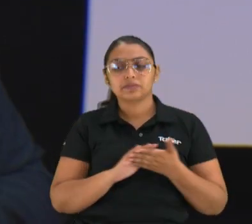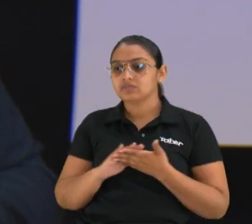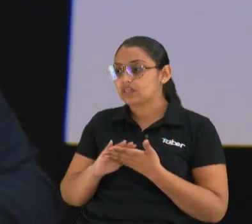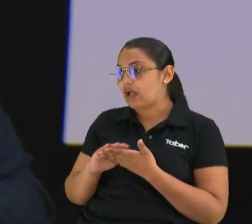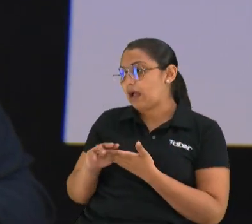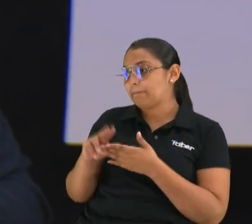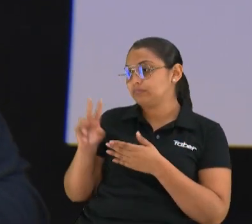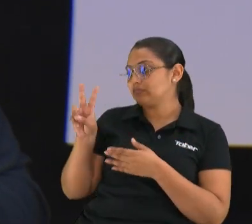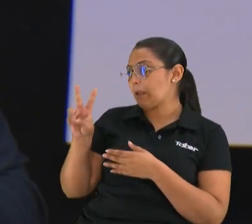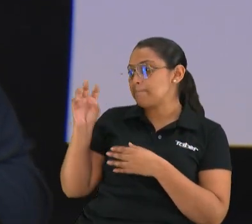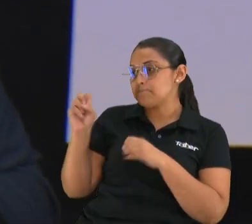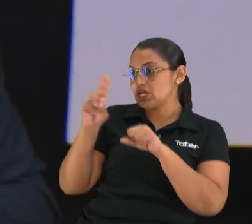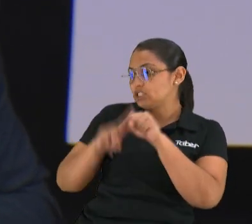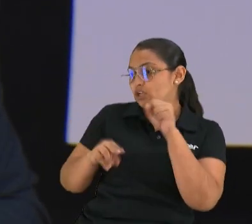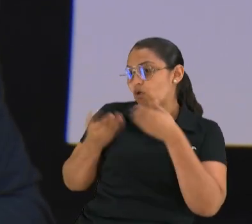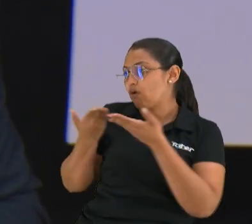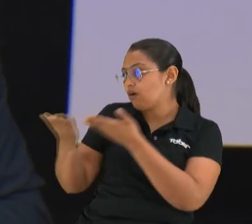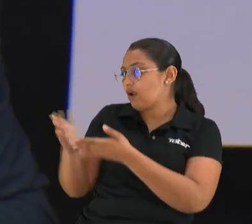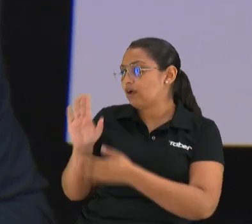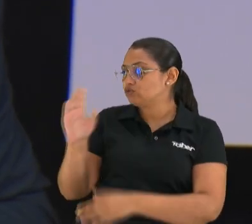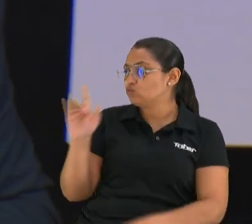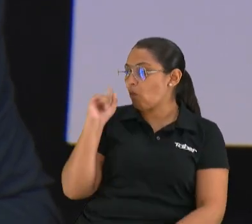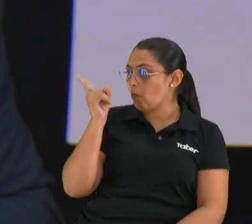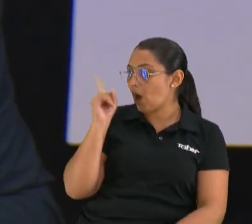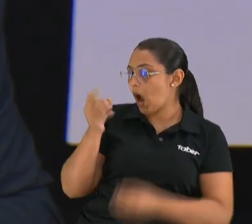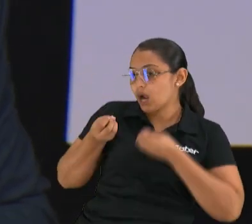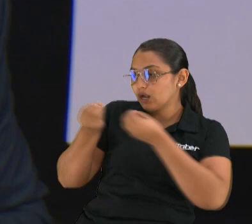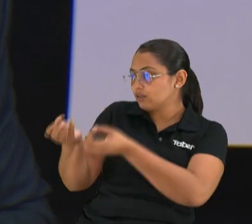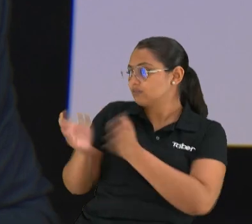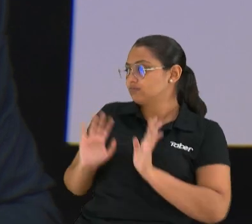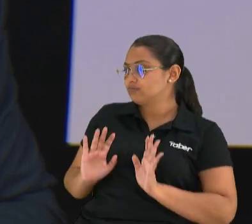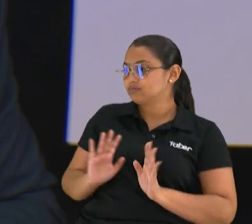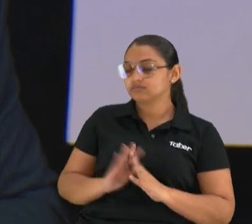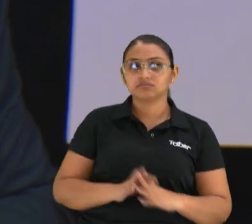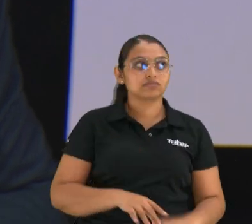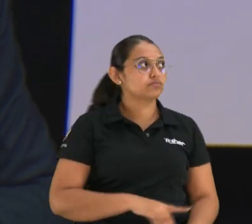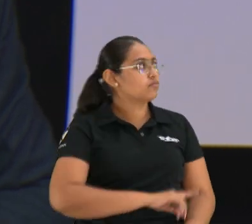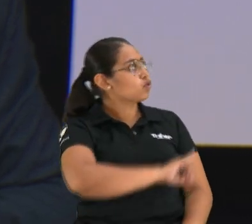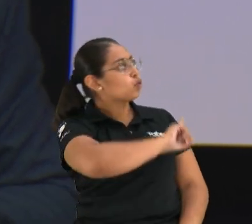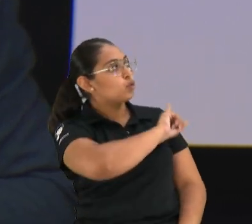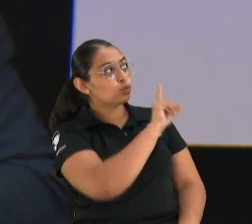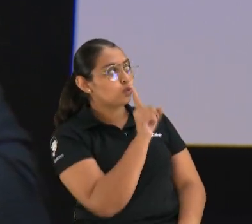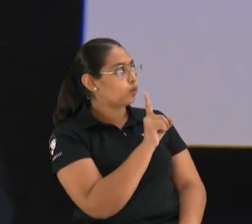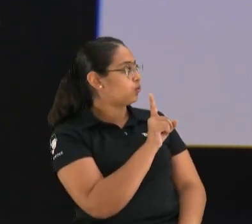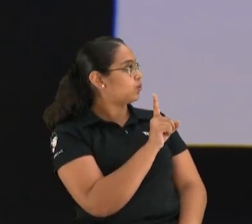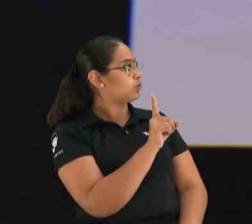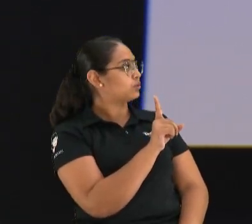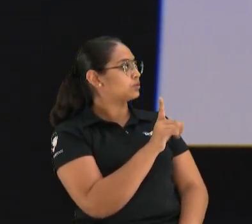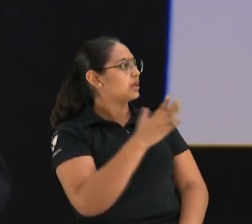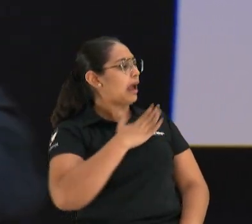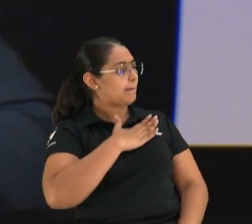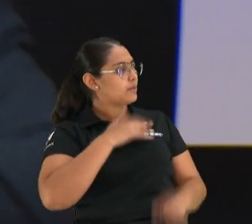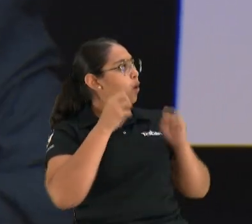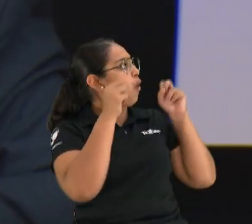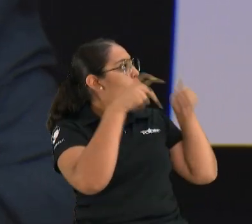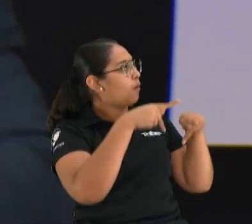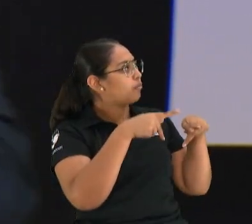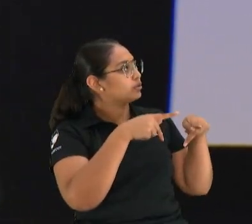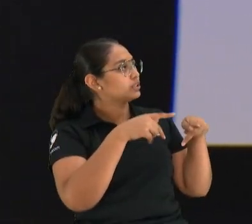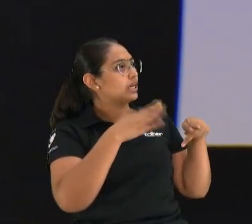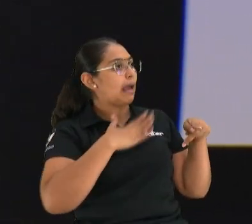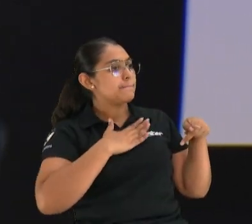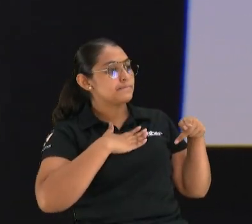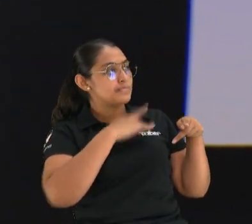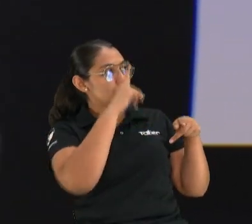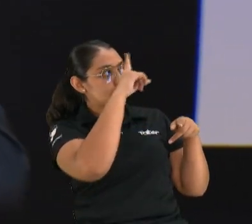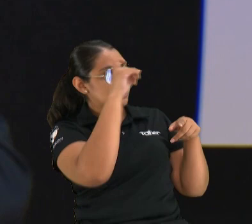su botella de guarro y dale para adelante una cholotona anda dejársela no me dijo me han dado la oportunidad de entregar el trabajo que